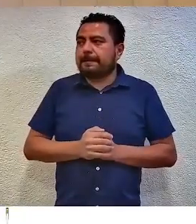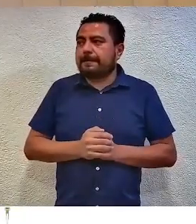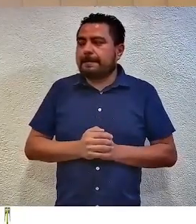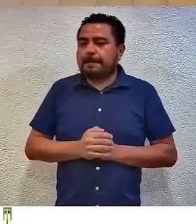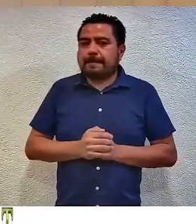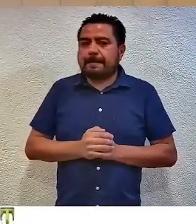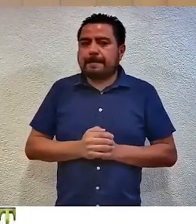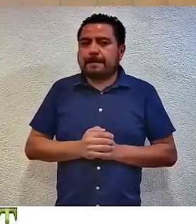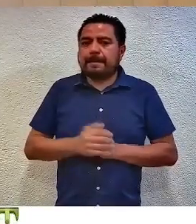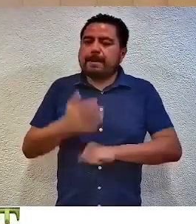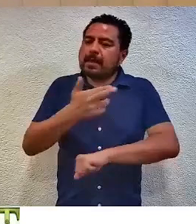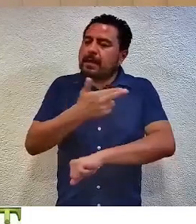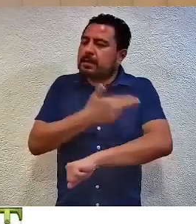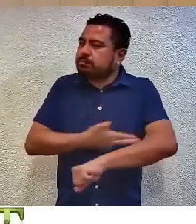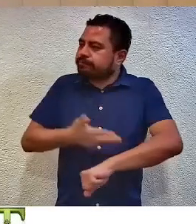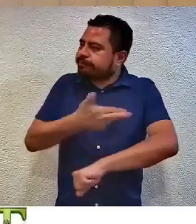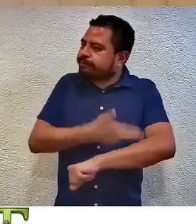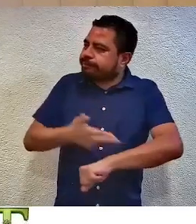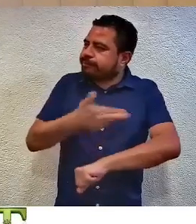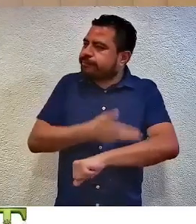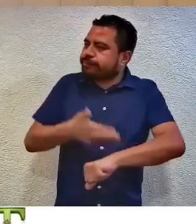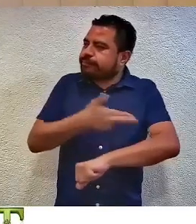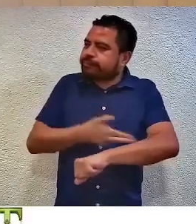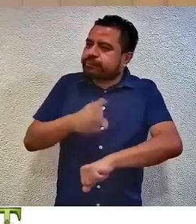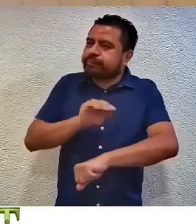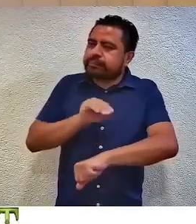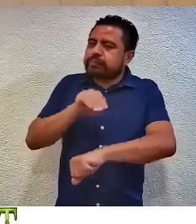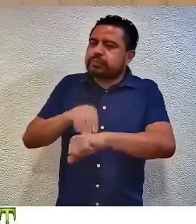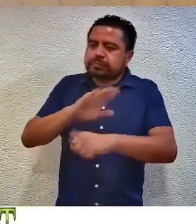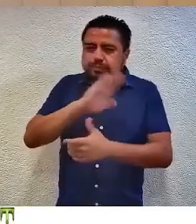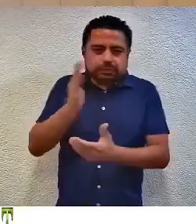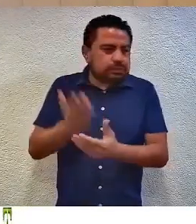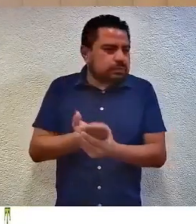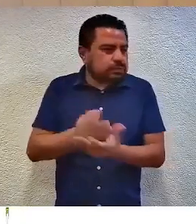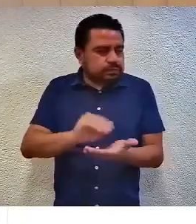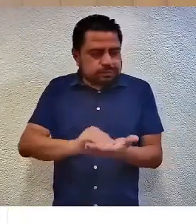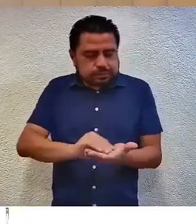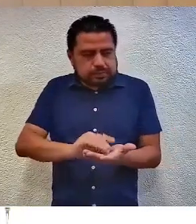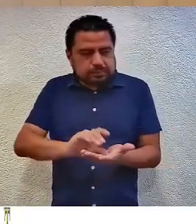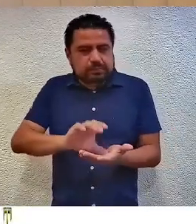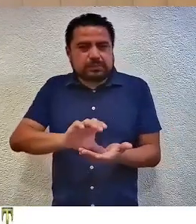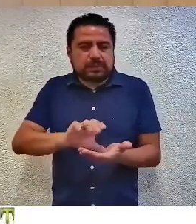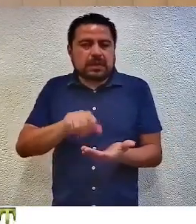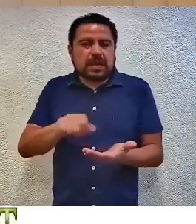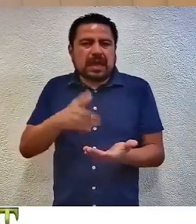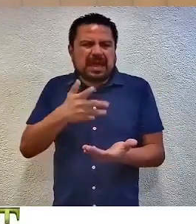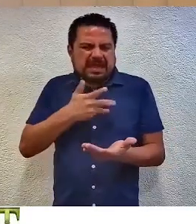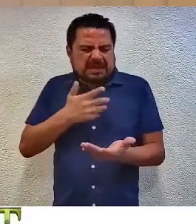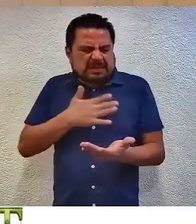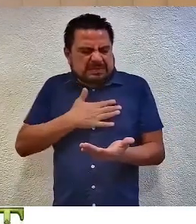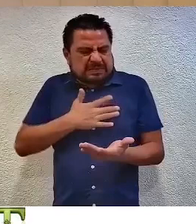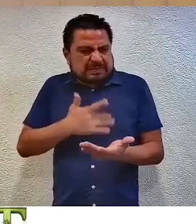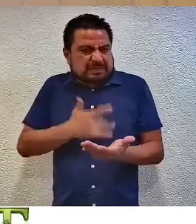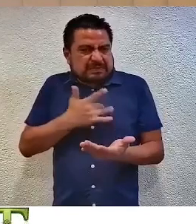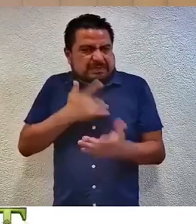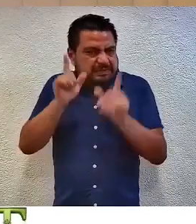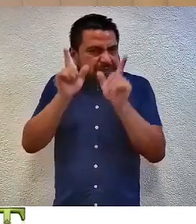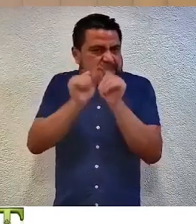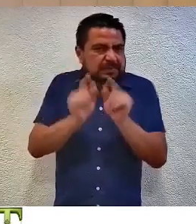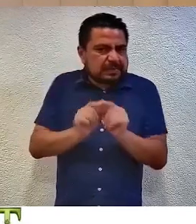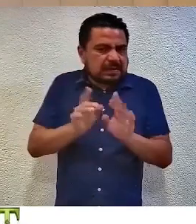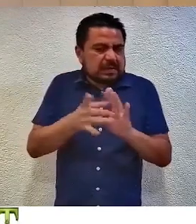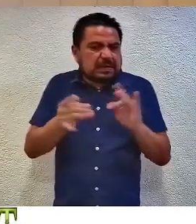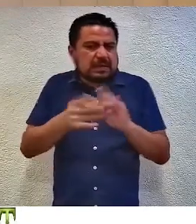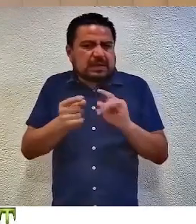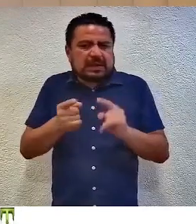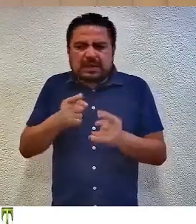Durante el trámite o sustanciación del presente expediente, existen irregularidades que me llevan a concluir que existen vicios